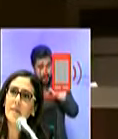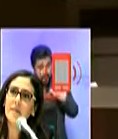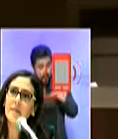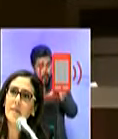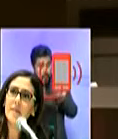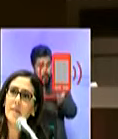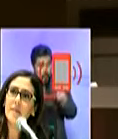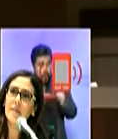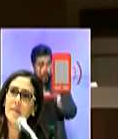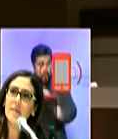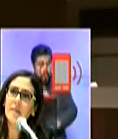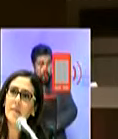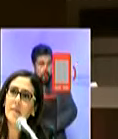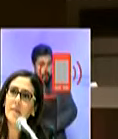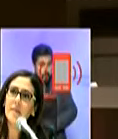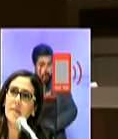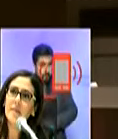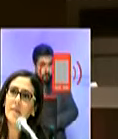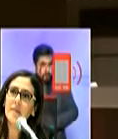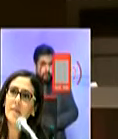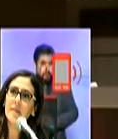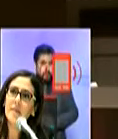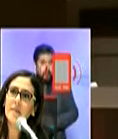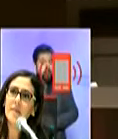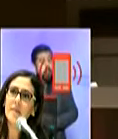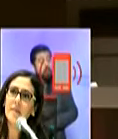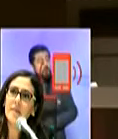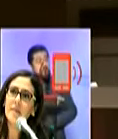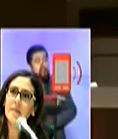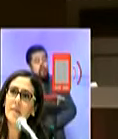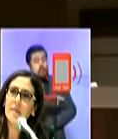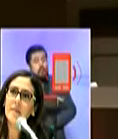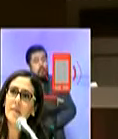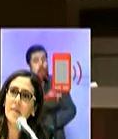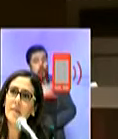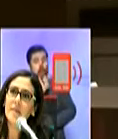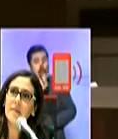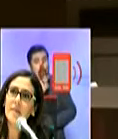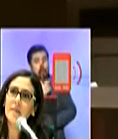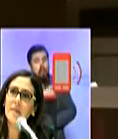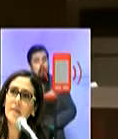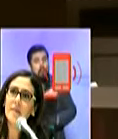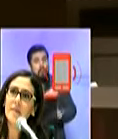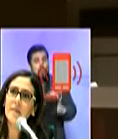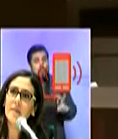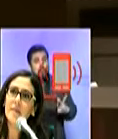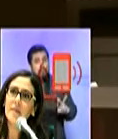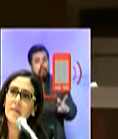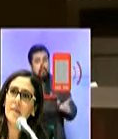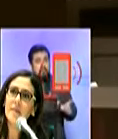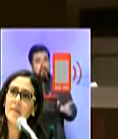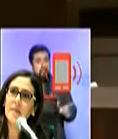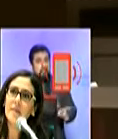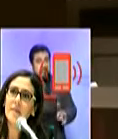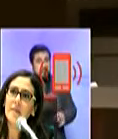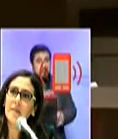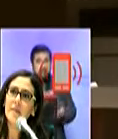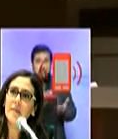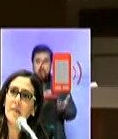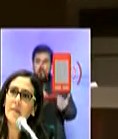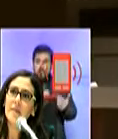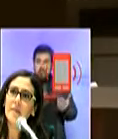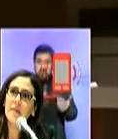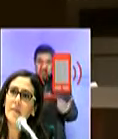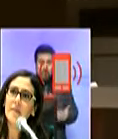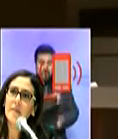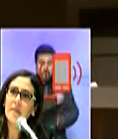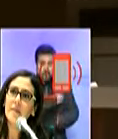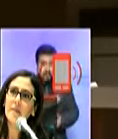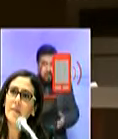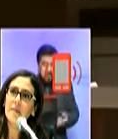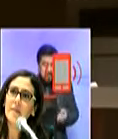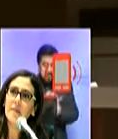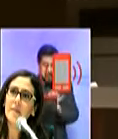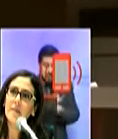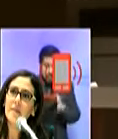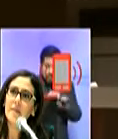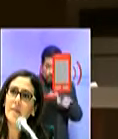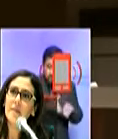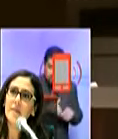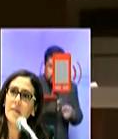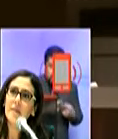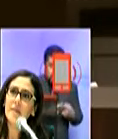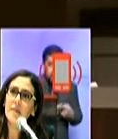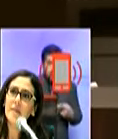votación calificada, porque arropa y da estabilidad a quienes van a ejercer ese cargo, pues el voto de las y